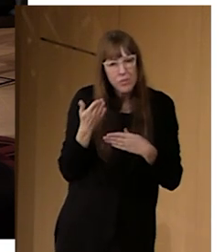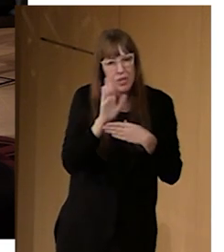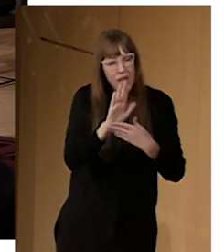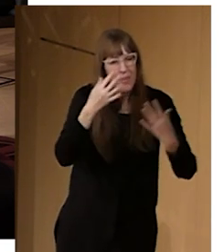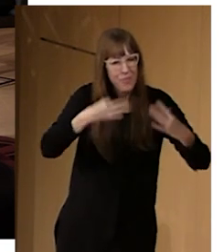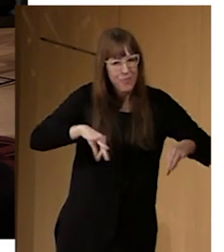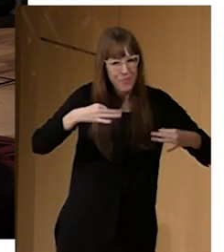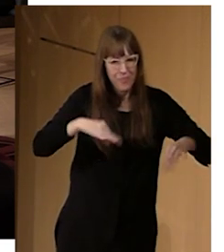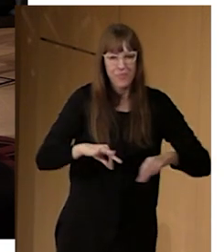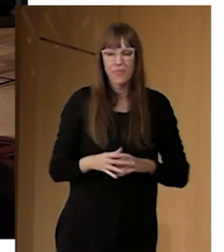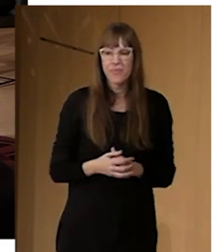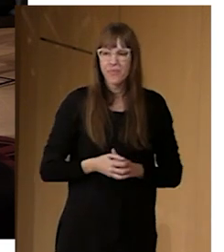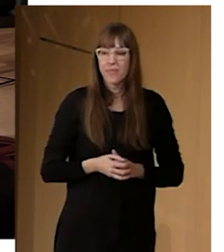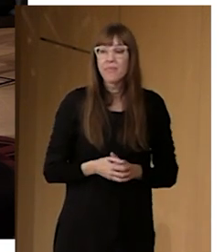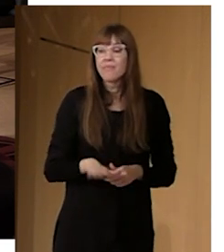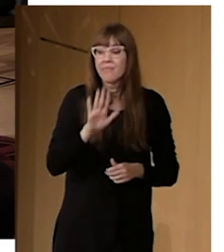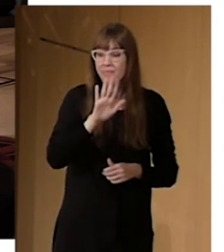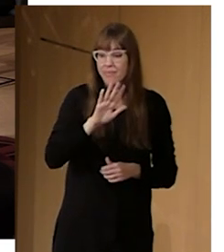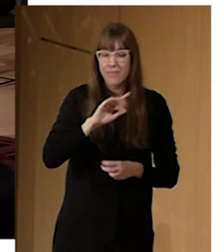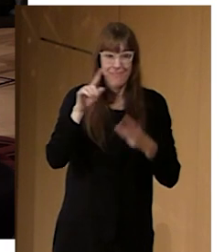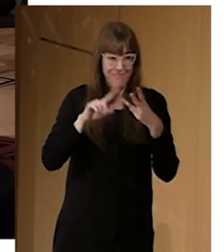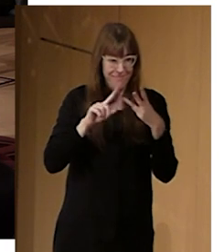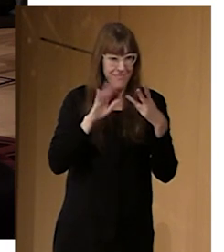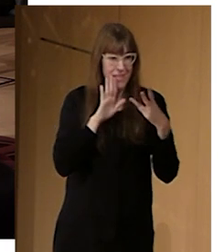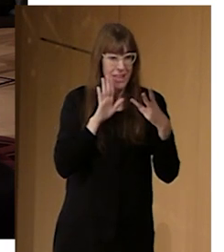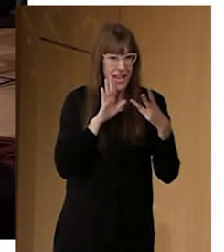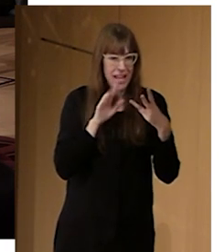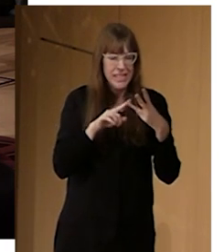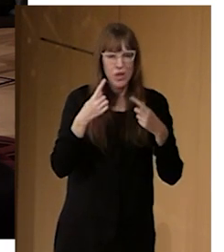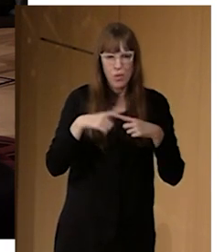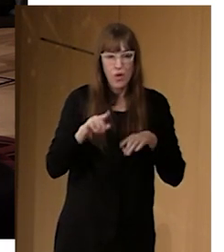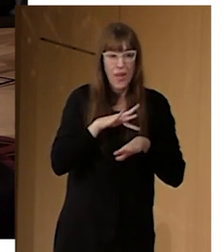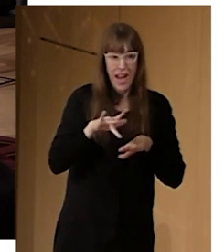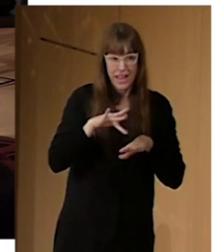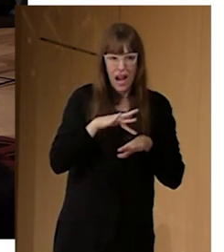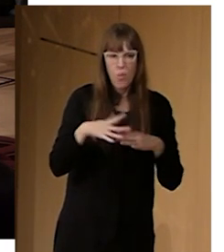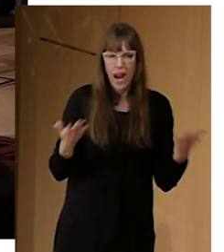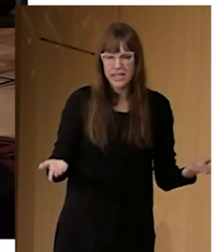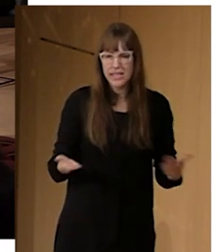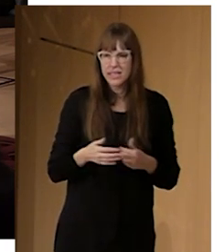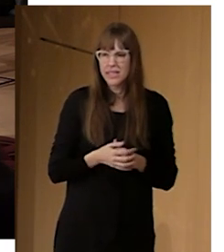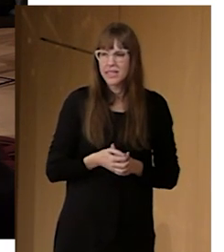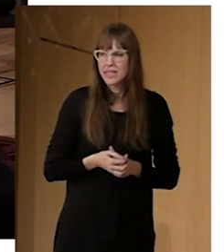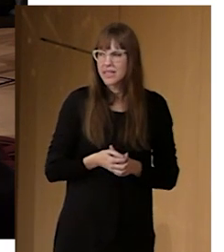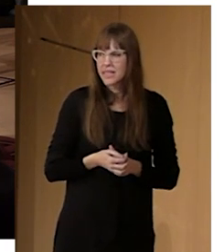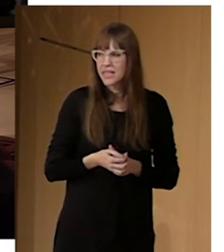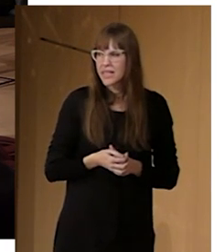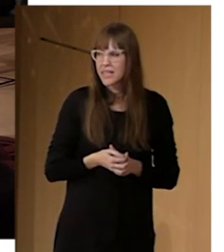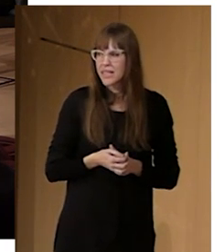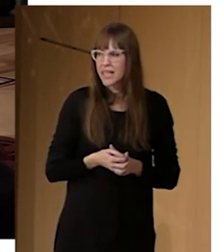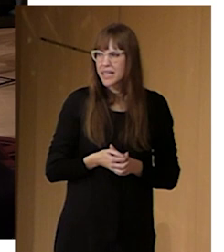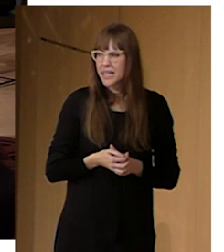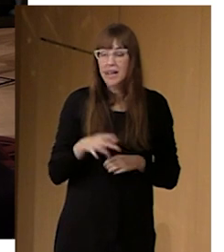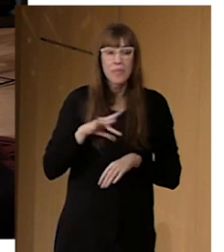sencilla y el tercero gran producto digital que sale de las exposiciones son las visitas en 3D